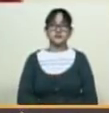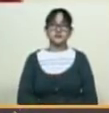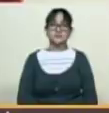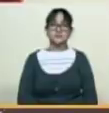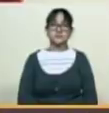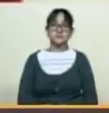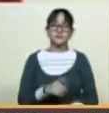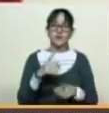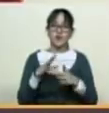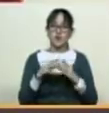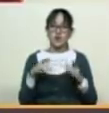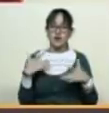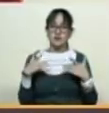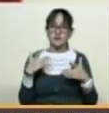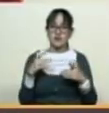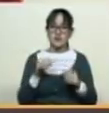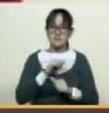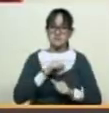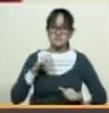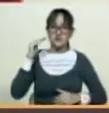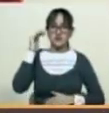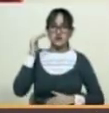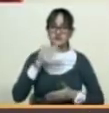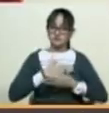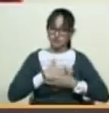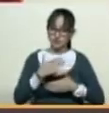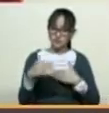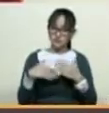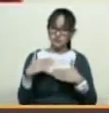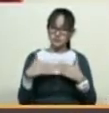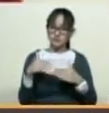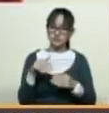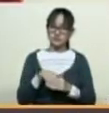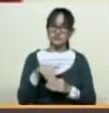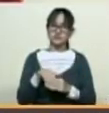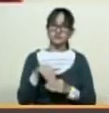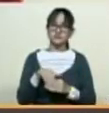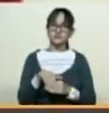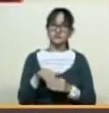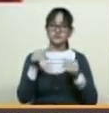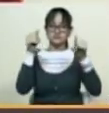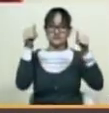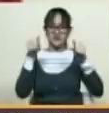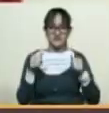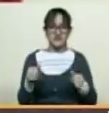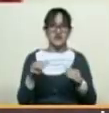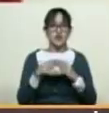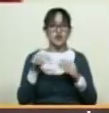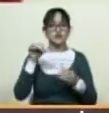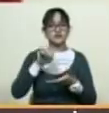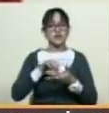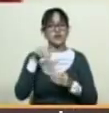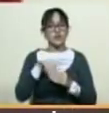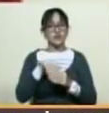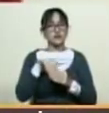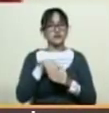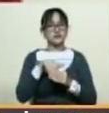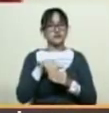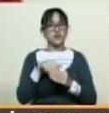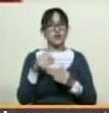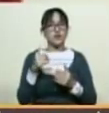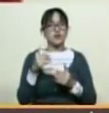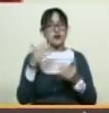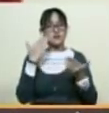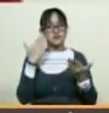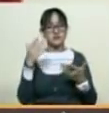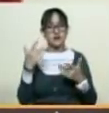las actividades de los efectivos militares que colaboran en el proceso electoral en un afiche en todos los centros de votación. Tenemos la